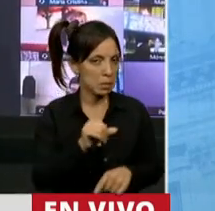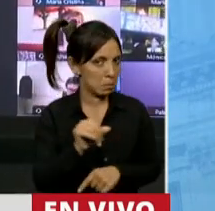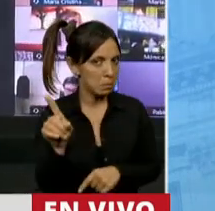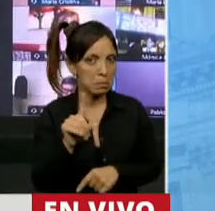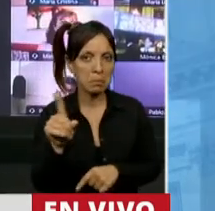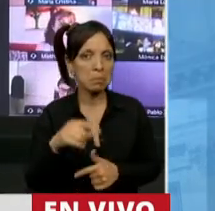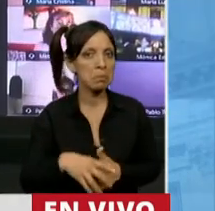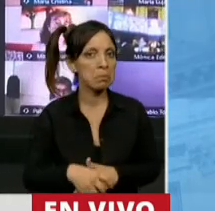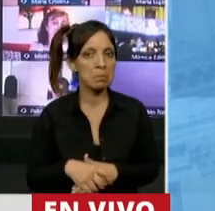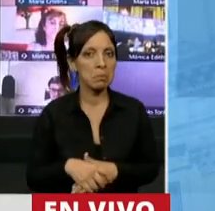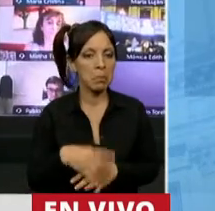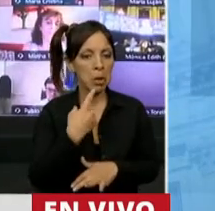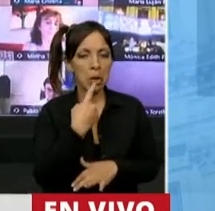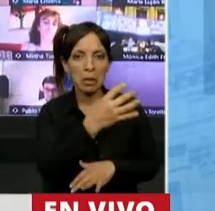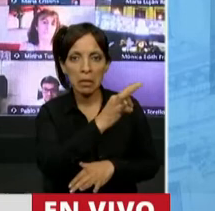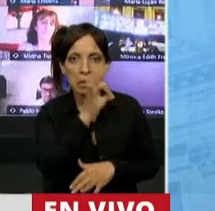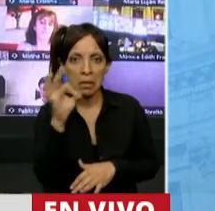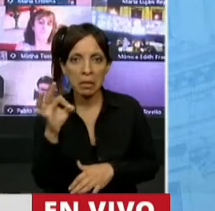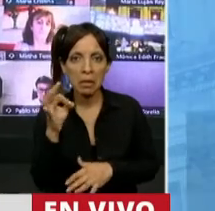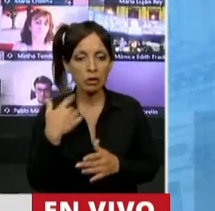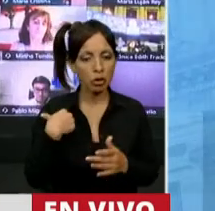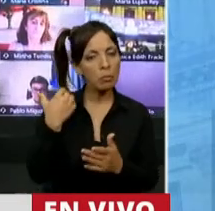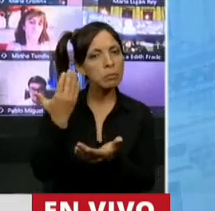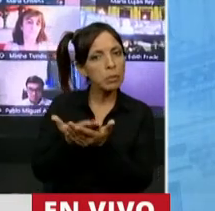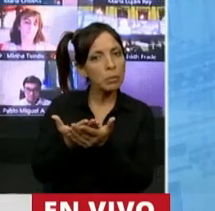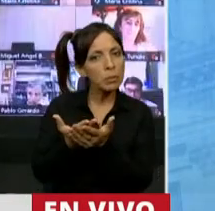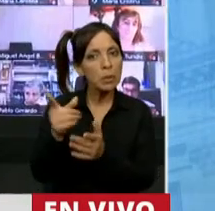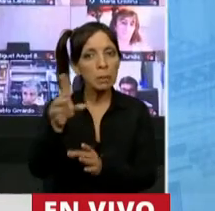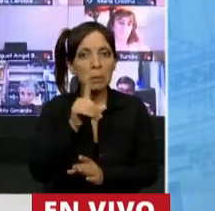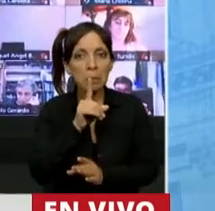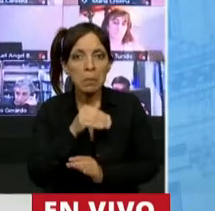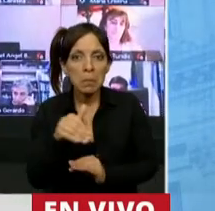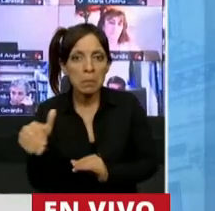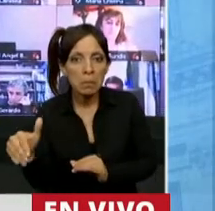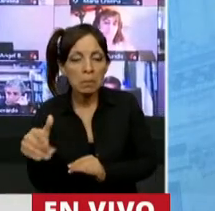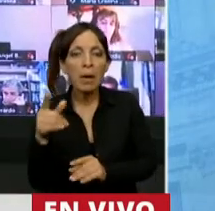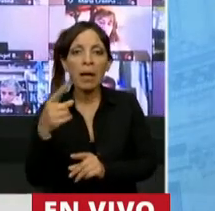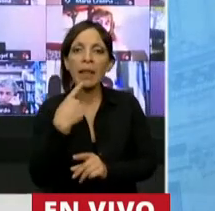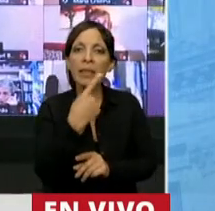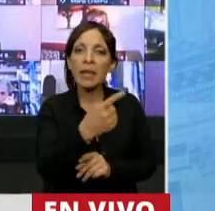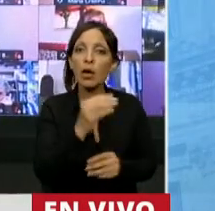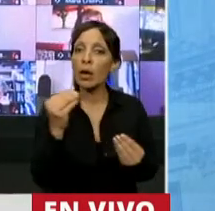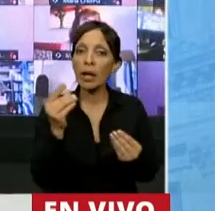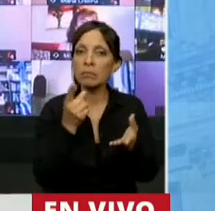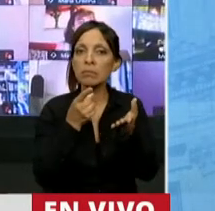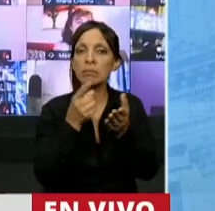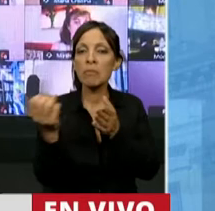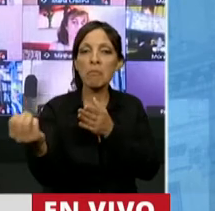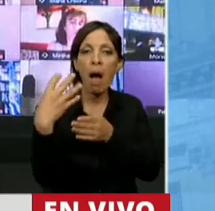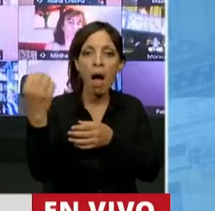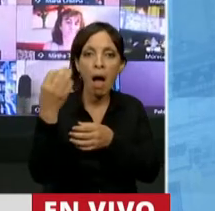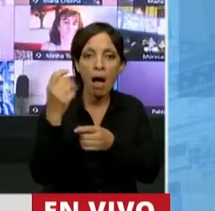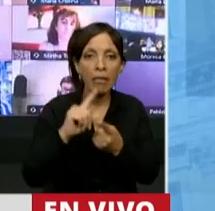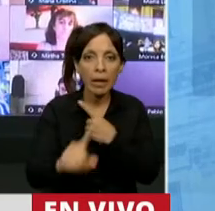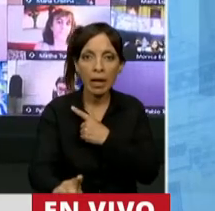disintió ni debatió lo que yo planteé, sino que lisa y llanamente me agravió. Por